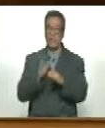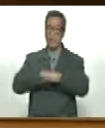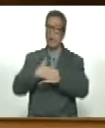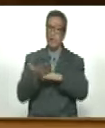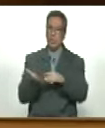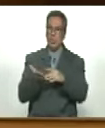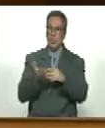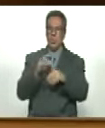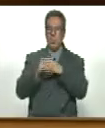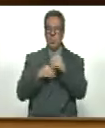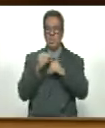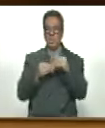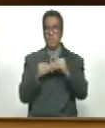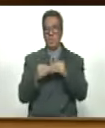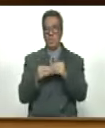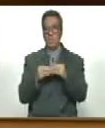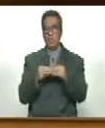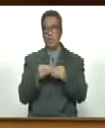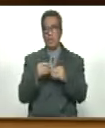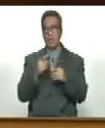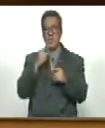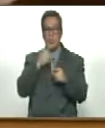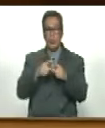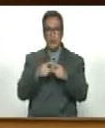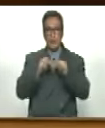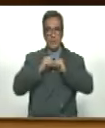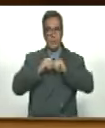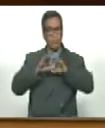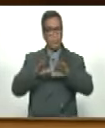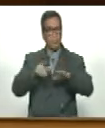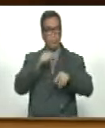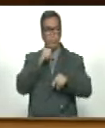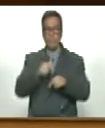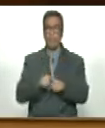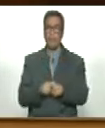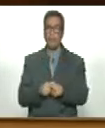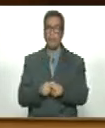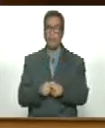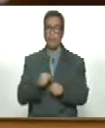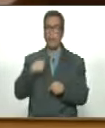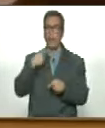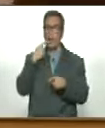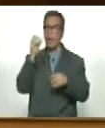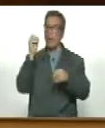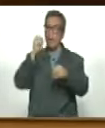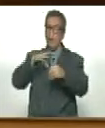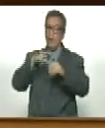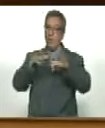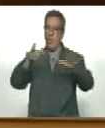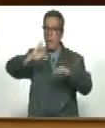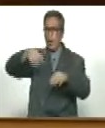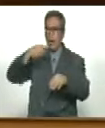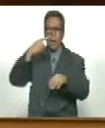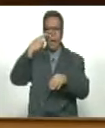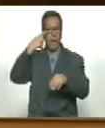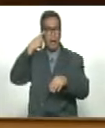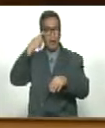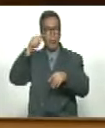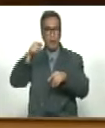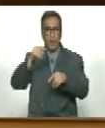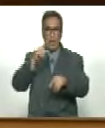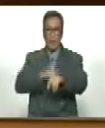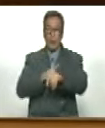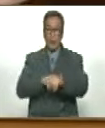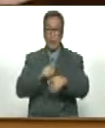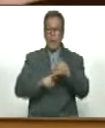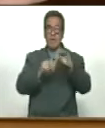son actos de daño difuso, como la bomba de Hiroshima, que en minutos